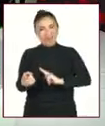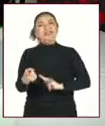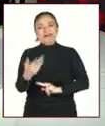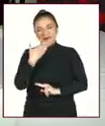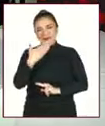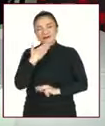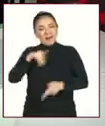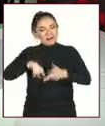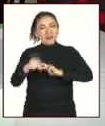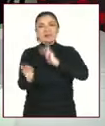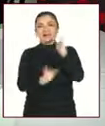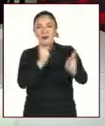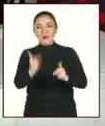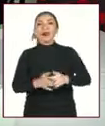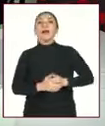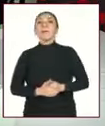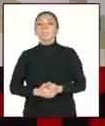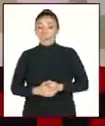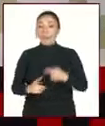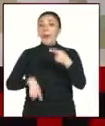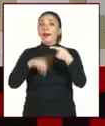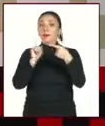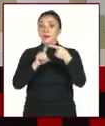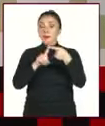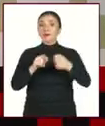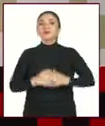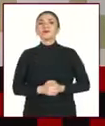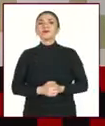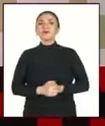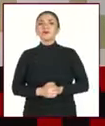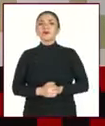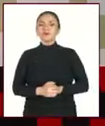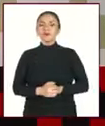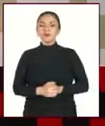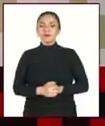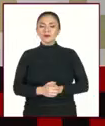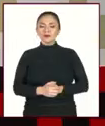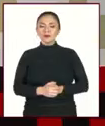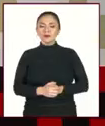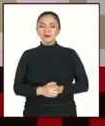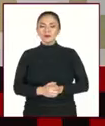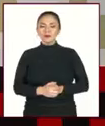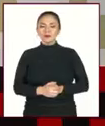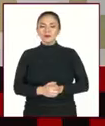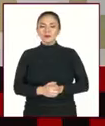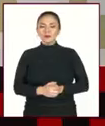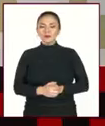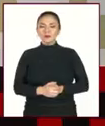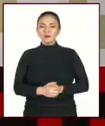las preguntas. Bueno, la primera pregunta dice así, es de